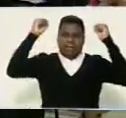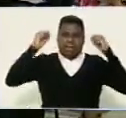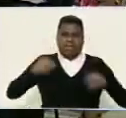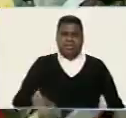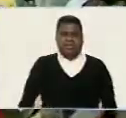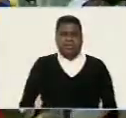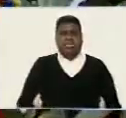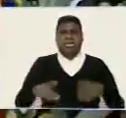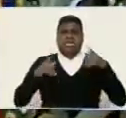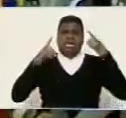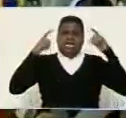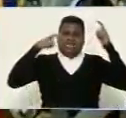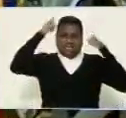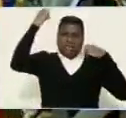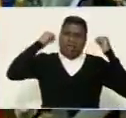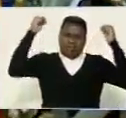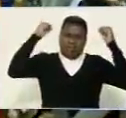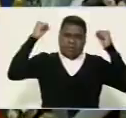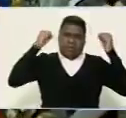Chávez vive, vive! ¡Chávez